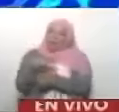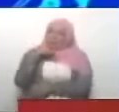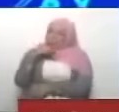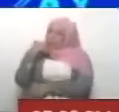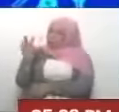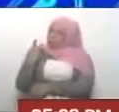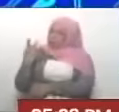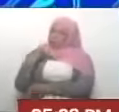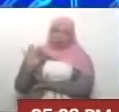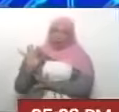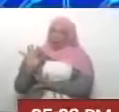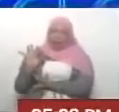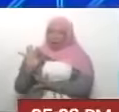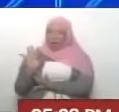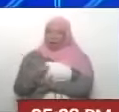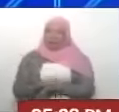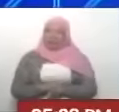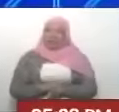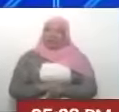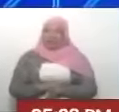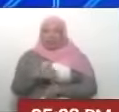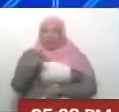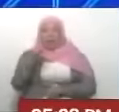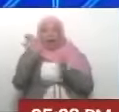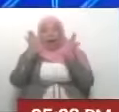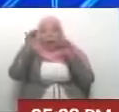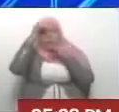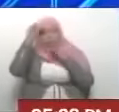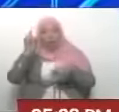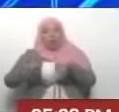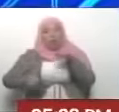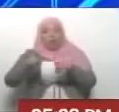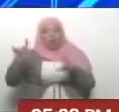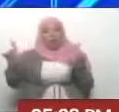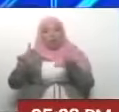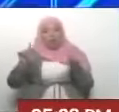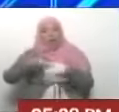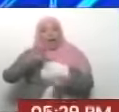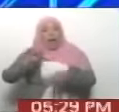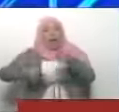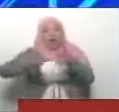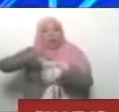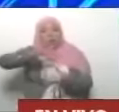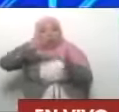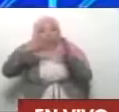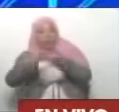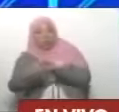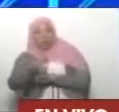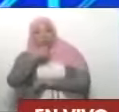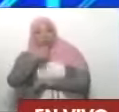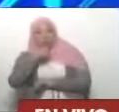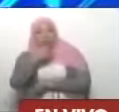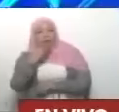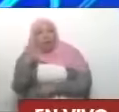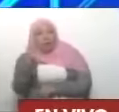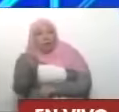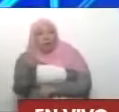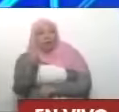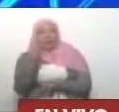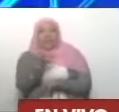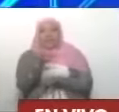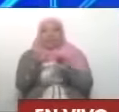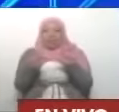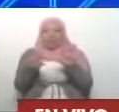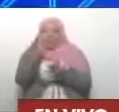sí. Y con la atención que tienen algunos medios para tergiversar alguna, sí, algunas informaciones. ¿Un chamito? ¿Qué edad tienes tú? 38.